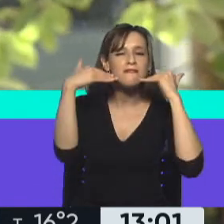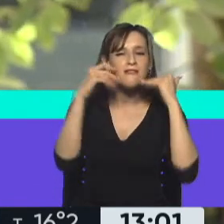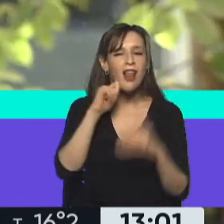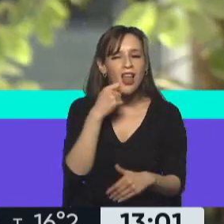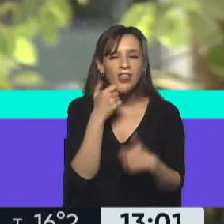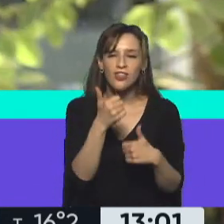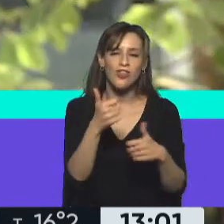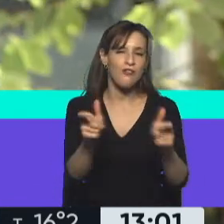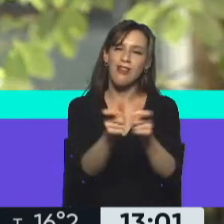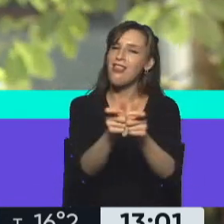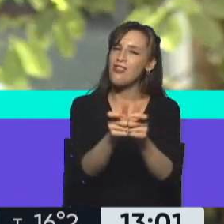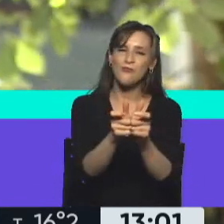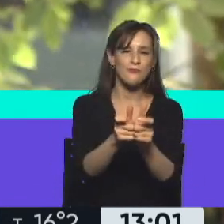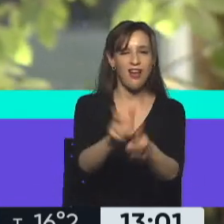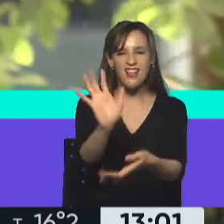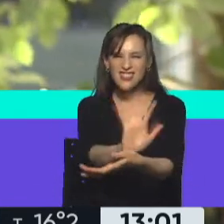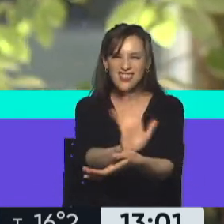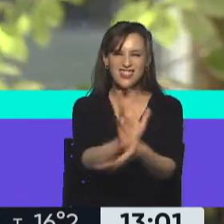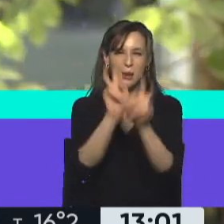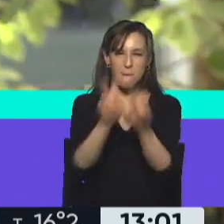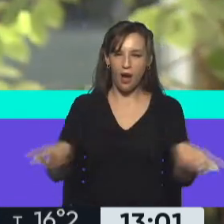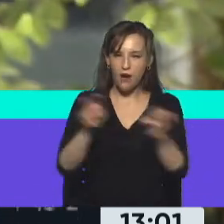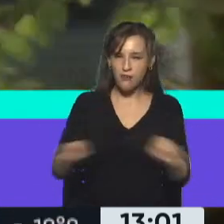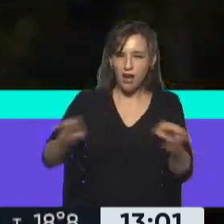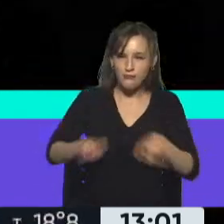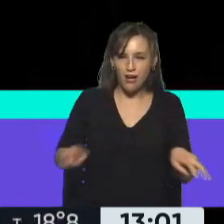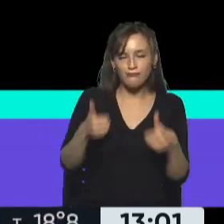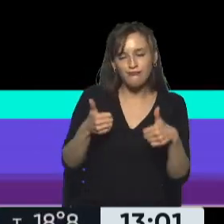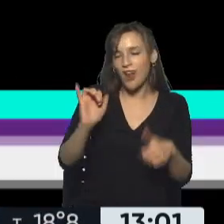películas en el cine, no hay otra cosa que decir, digamos.